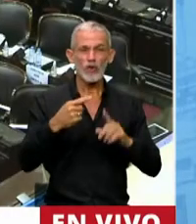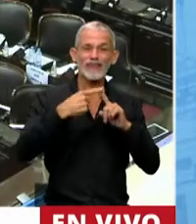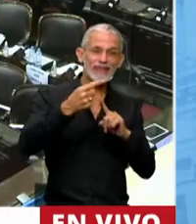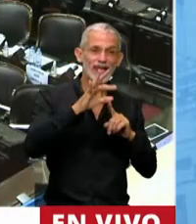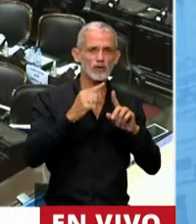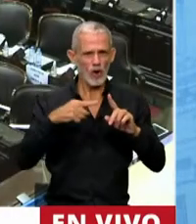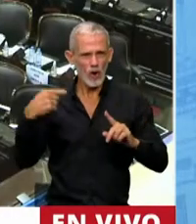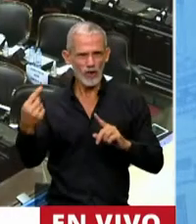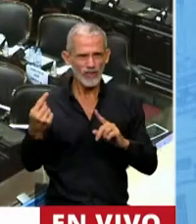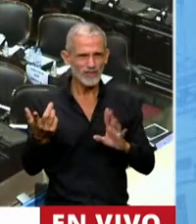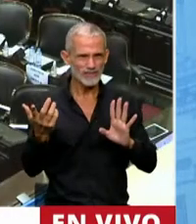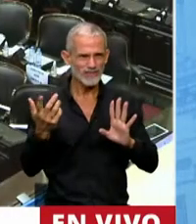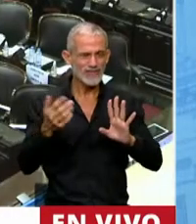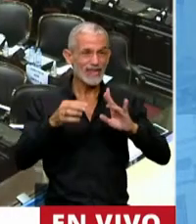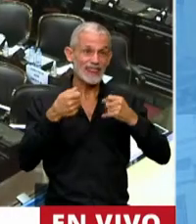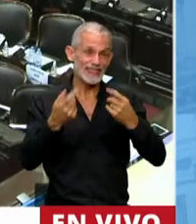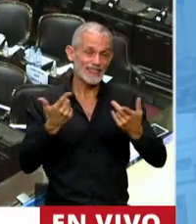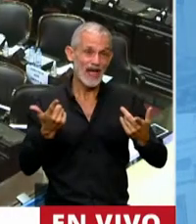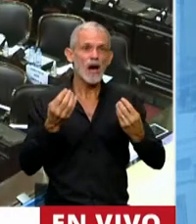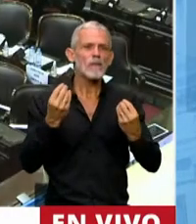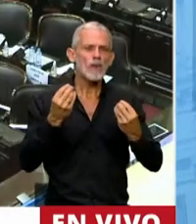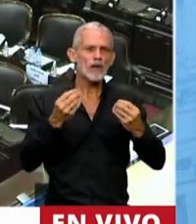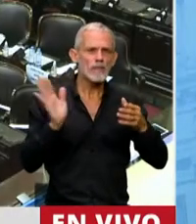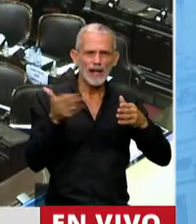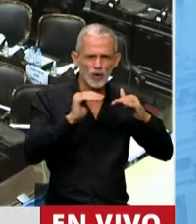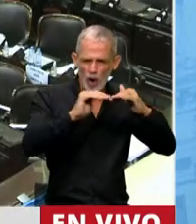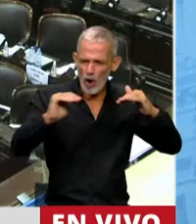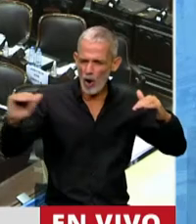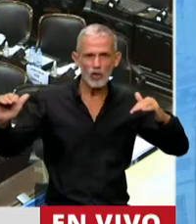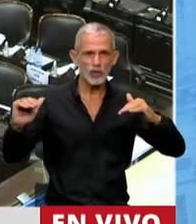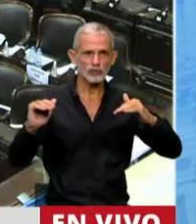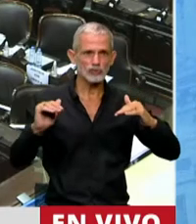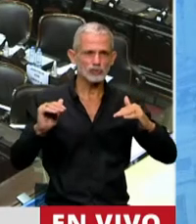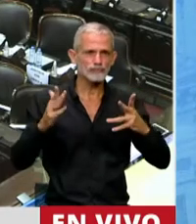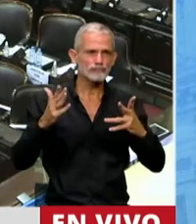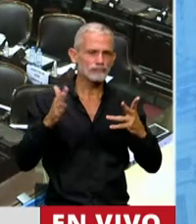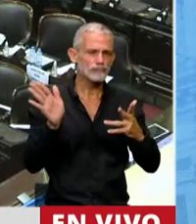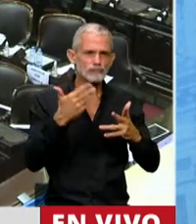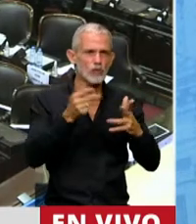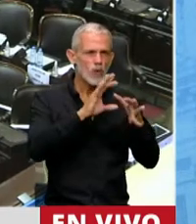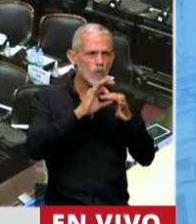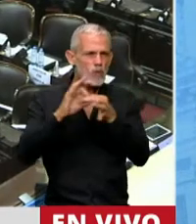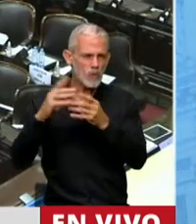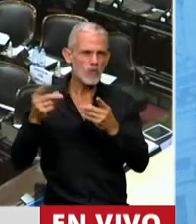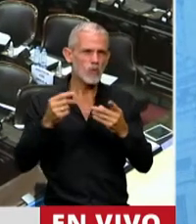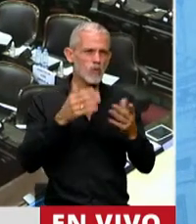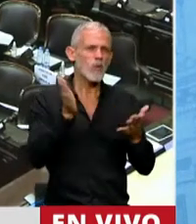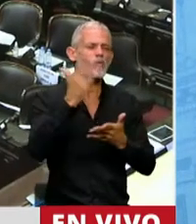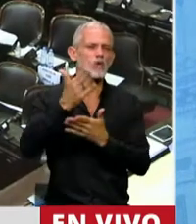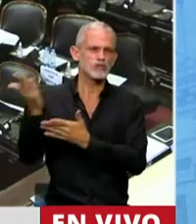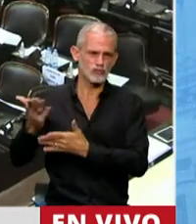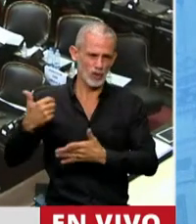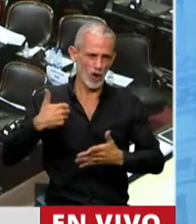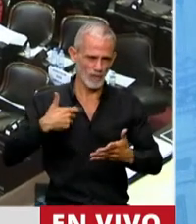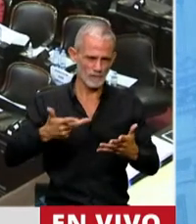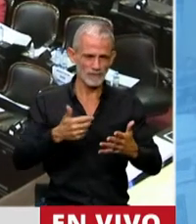como indirectos, por su transversalidad a todas las cadenas productivas. En este sentido,